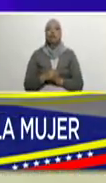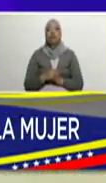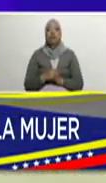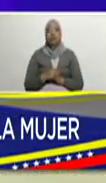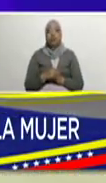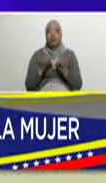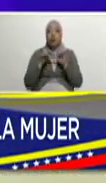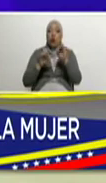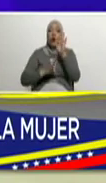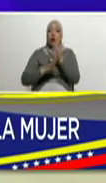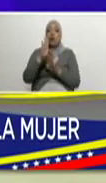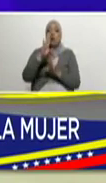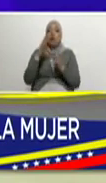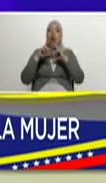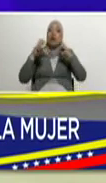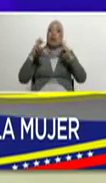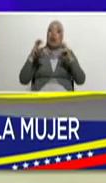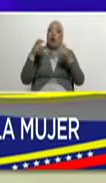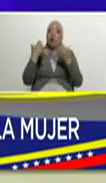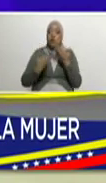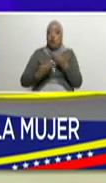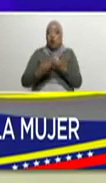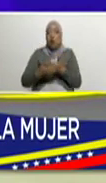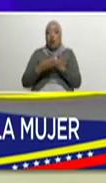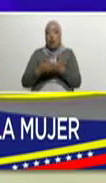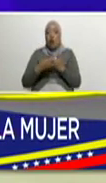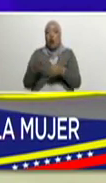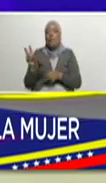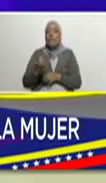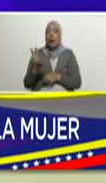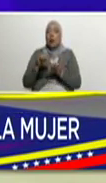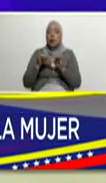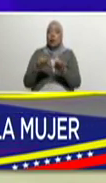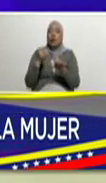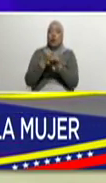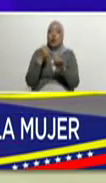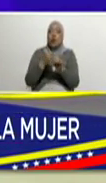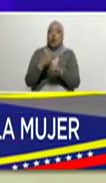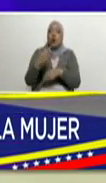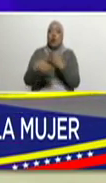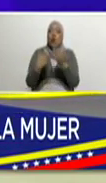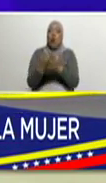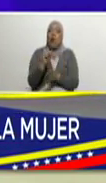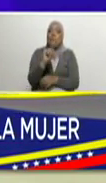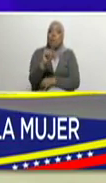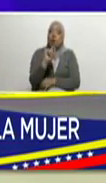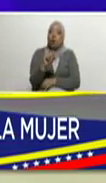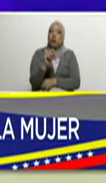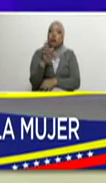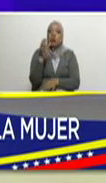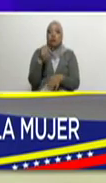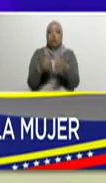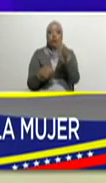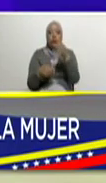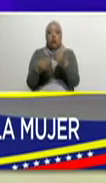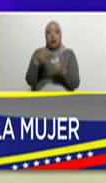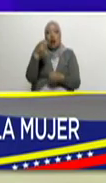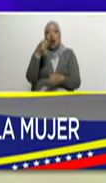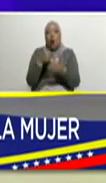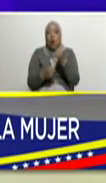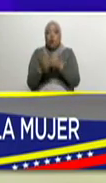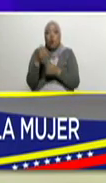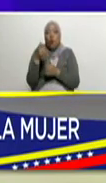seguir avanzando en el tema de la lactancia materna, que Venezuela se ha notado tremendos puntos en la lactancia materna y